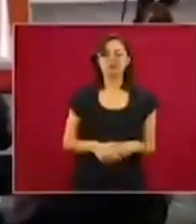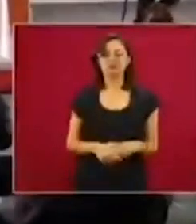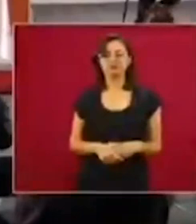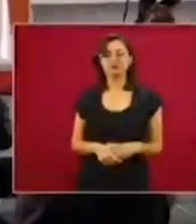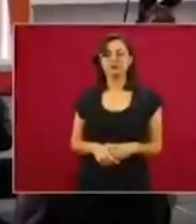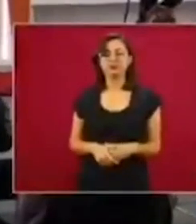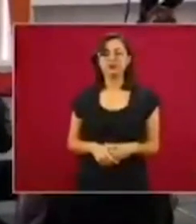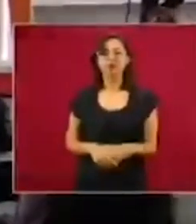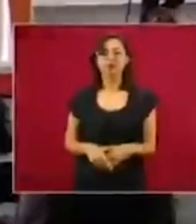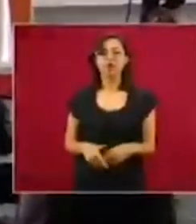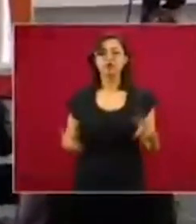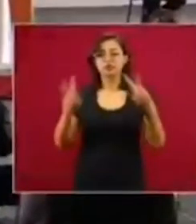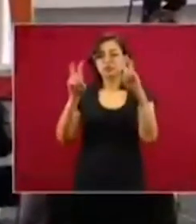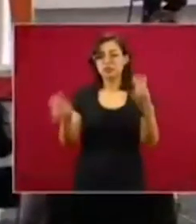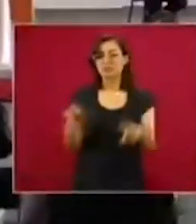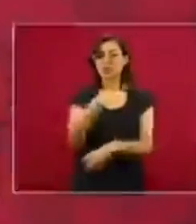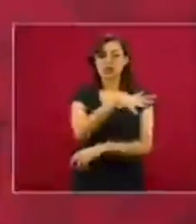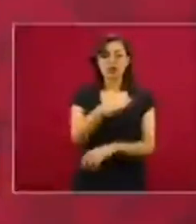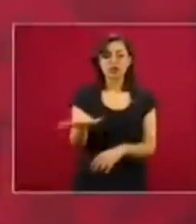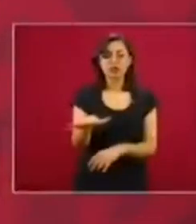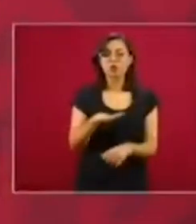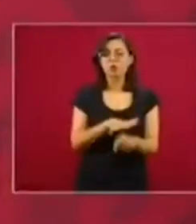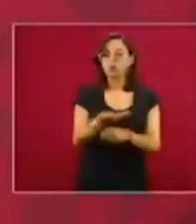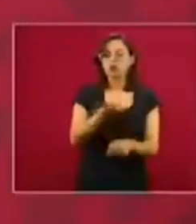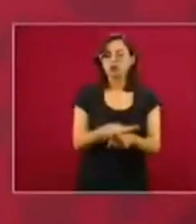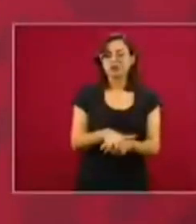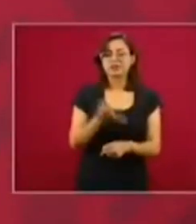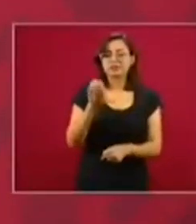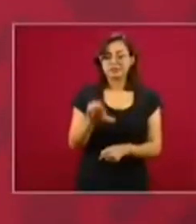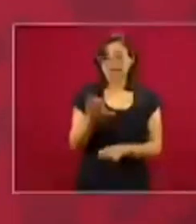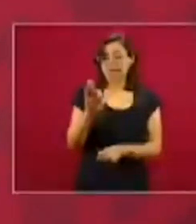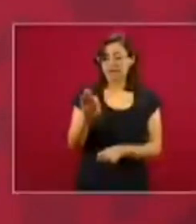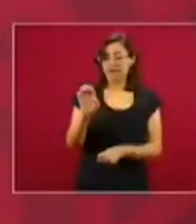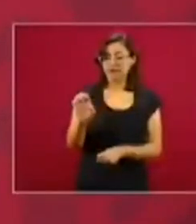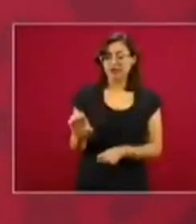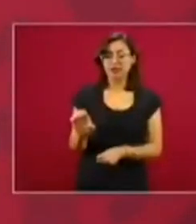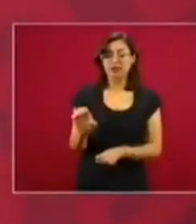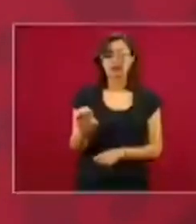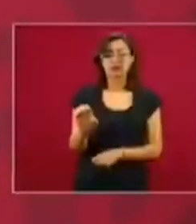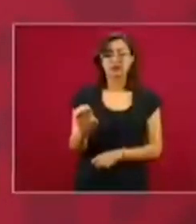trata de que la Comisión Federal de Electricidad